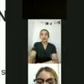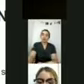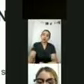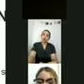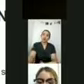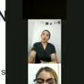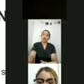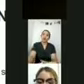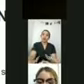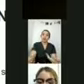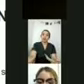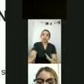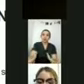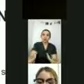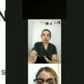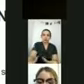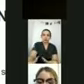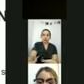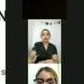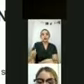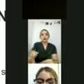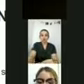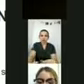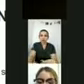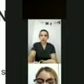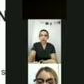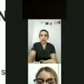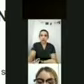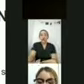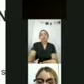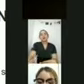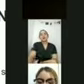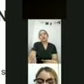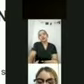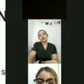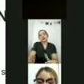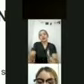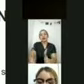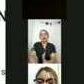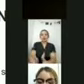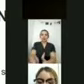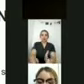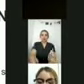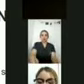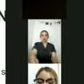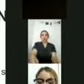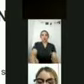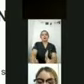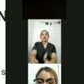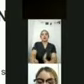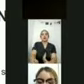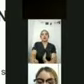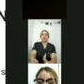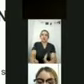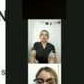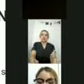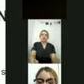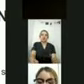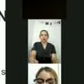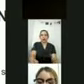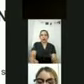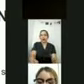escolarización es que el niño comienza a adquirir conocimiento, lo cual es falso. Porque el niño, antes de esto, basado en una